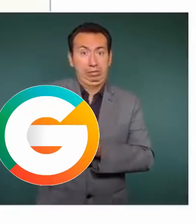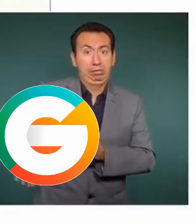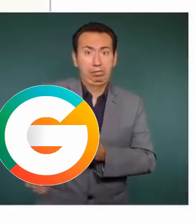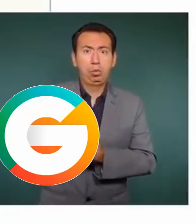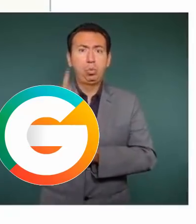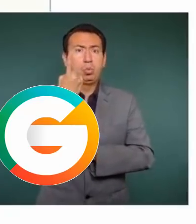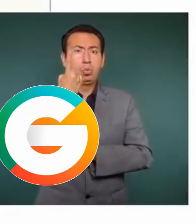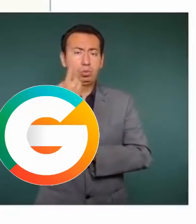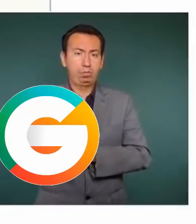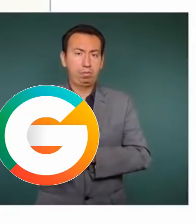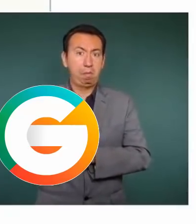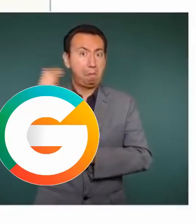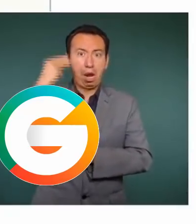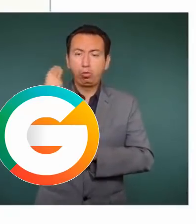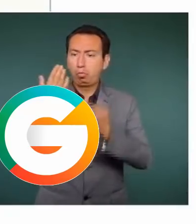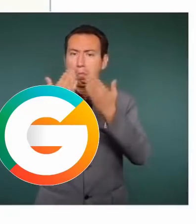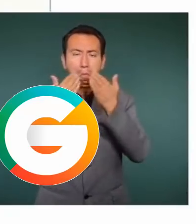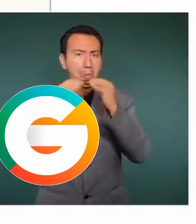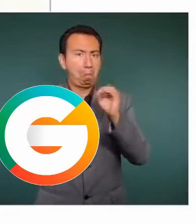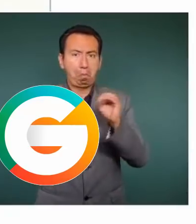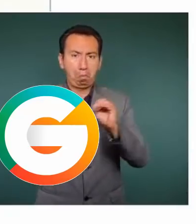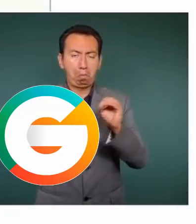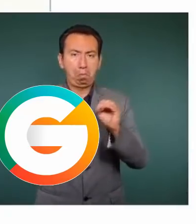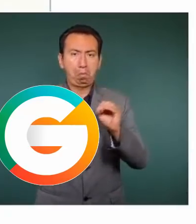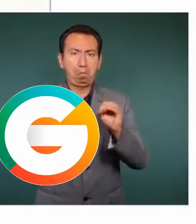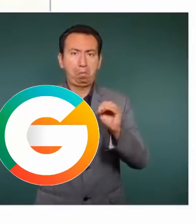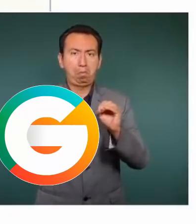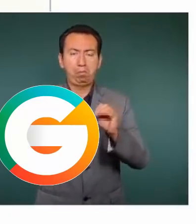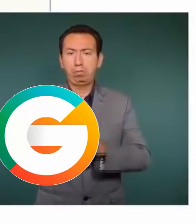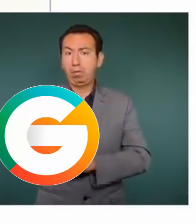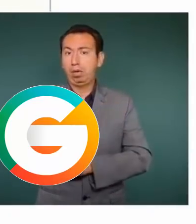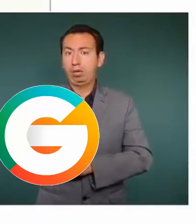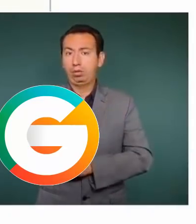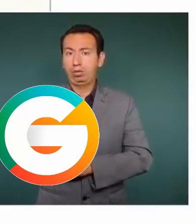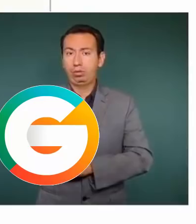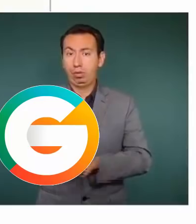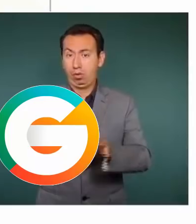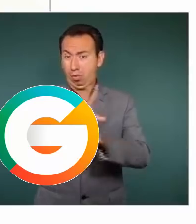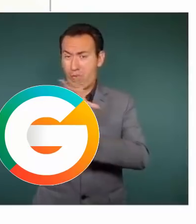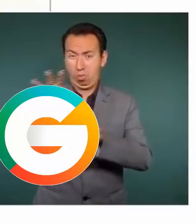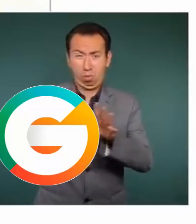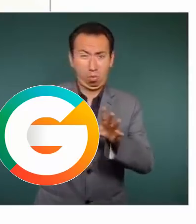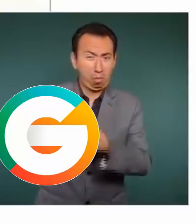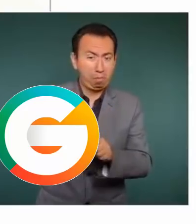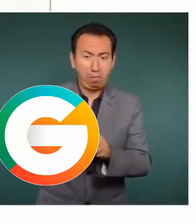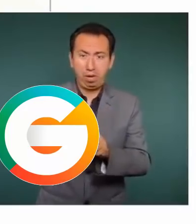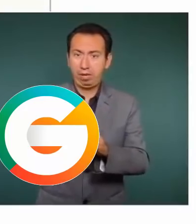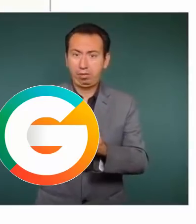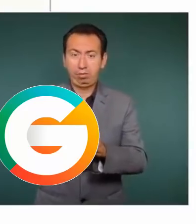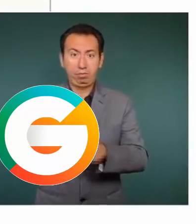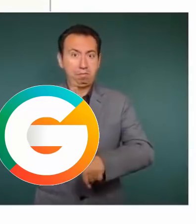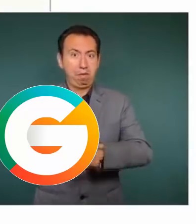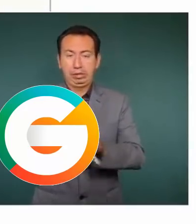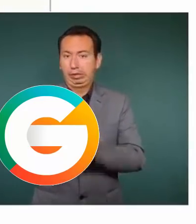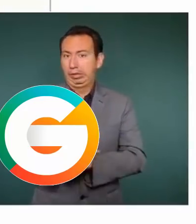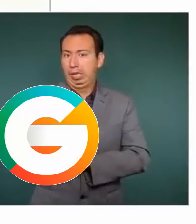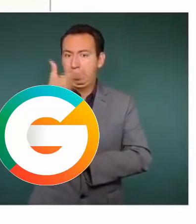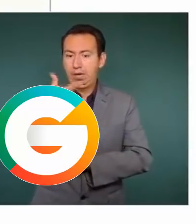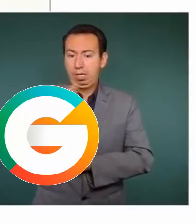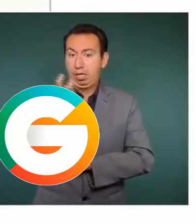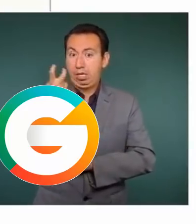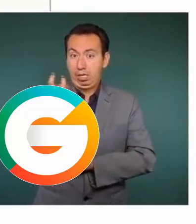solamente uno, en marzo no hubo. Y tomando en cuenta la totalidad de delitos de alto impacto, aquí